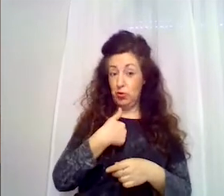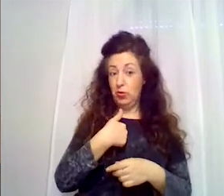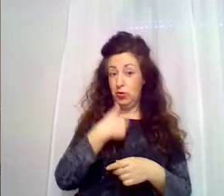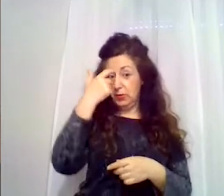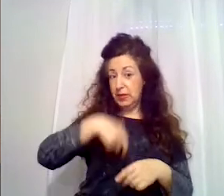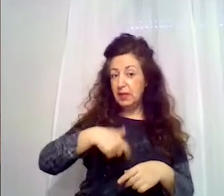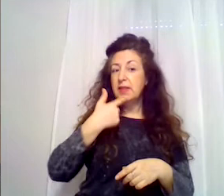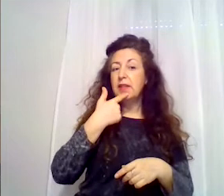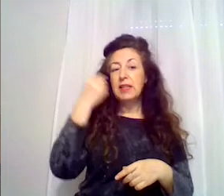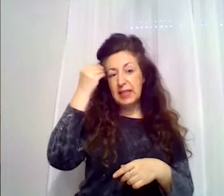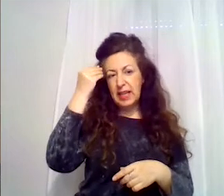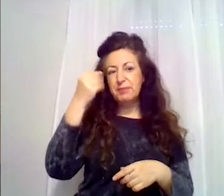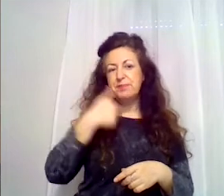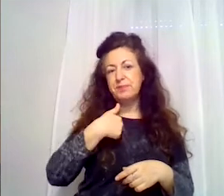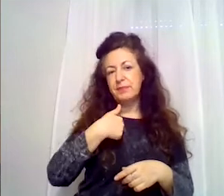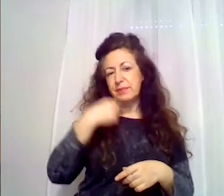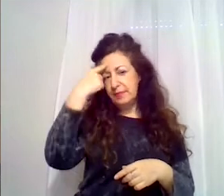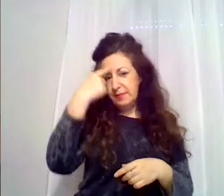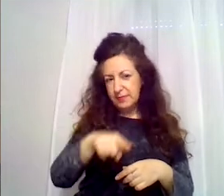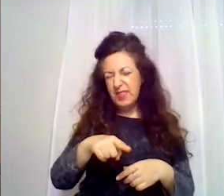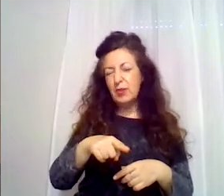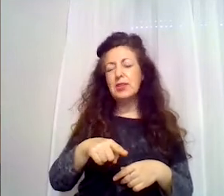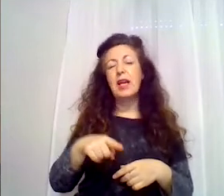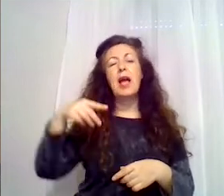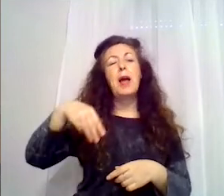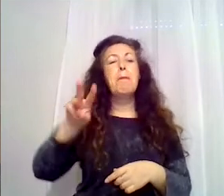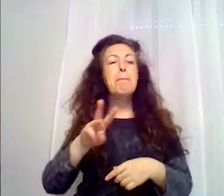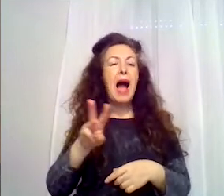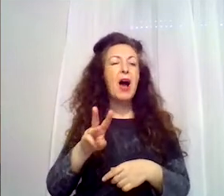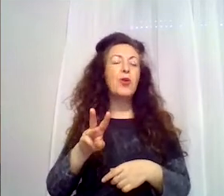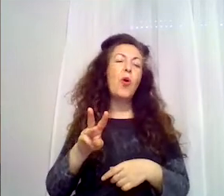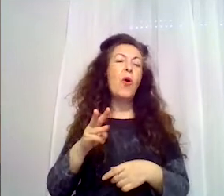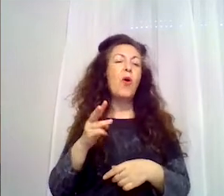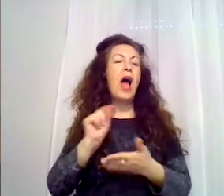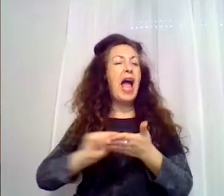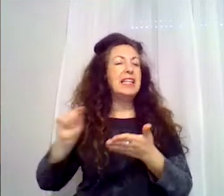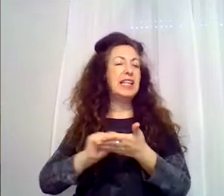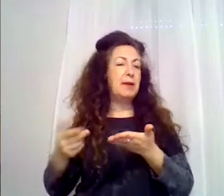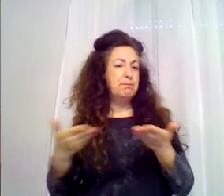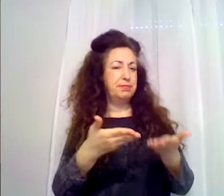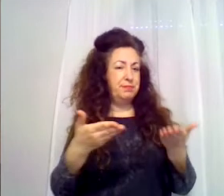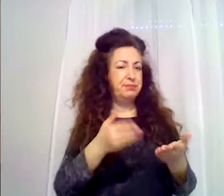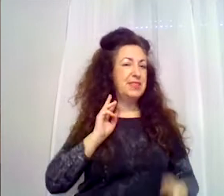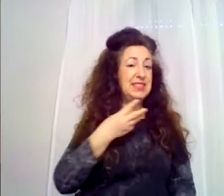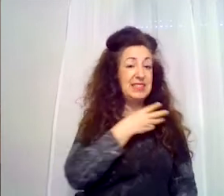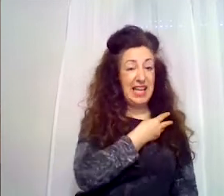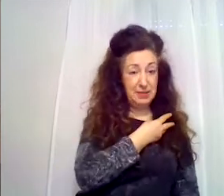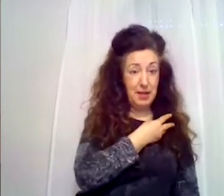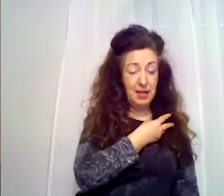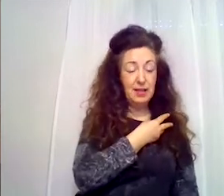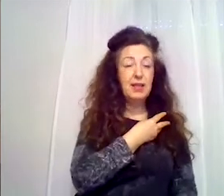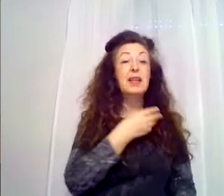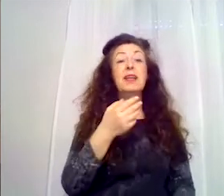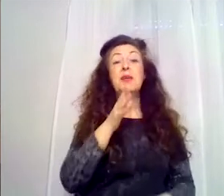lo llamativo de todo esto es que hay una serie de argumentos, más que